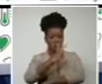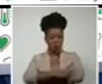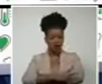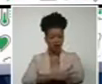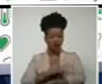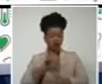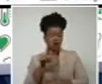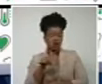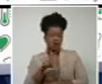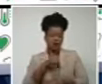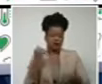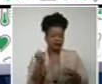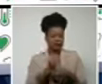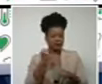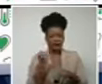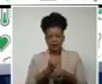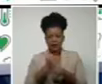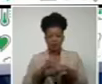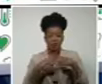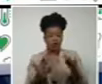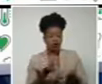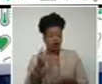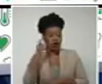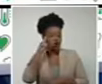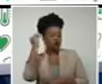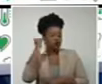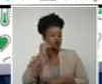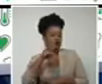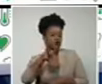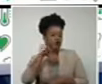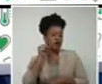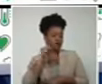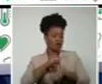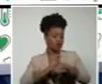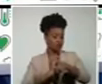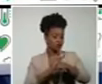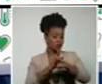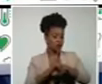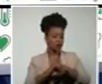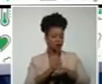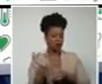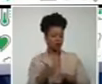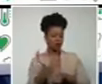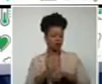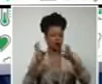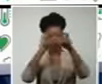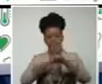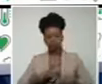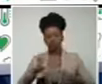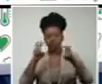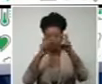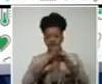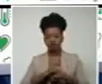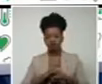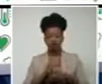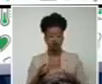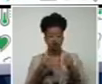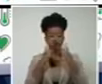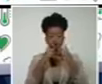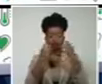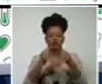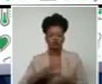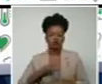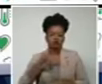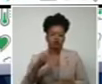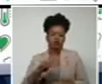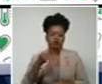esas expectativas porque los conocimientos sobre esta nueva enfermedad están en constante avance y es muy importante estar pendiente día tras día de lo que Cuba y